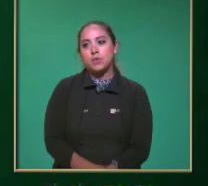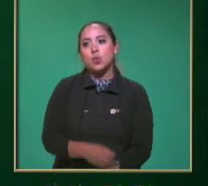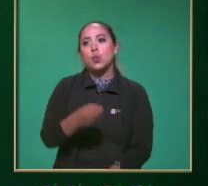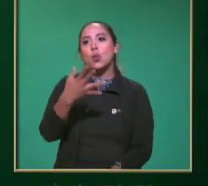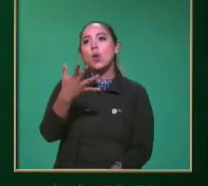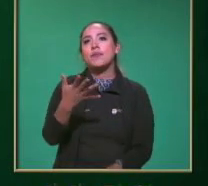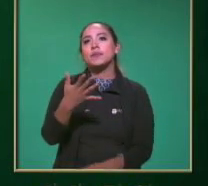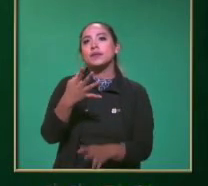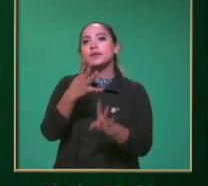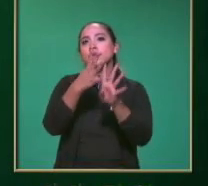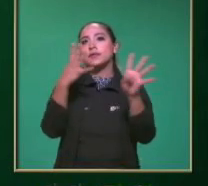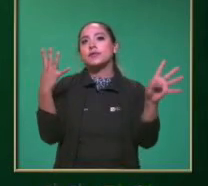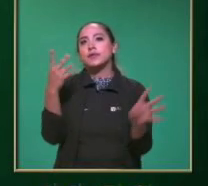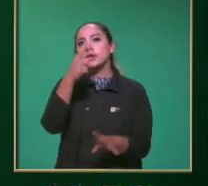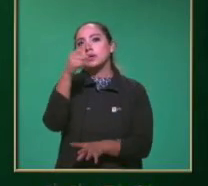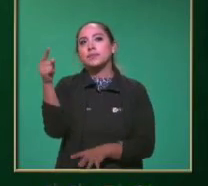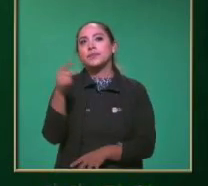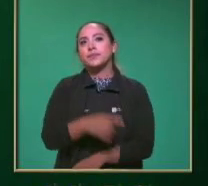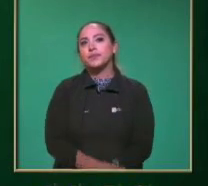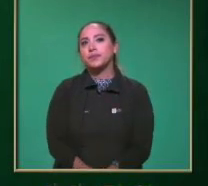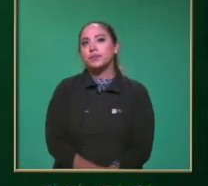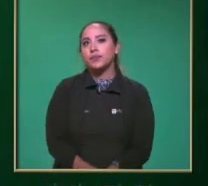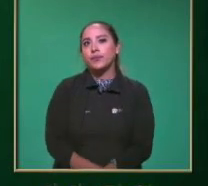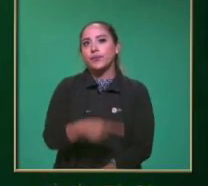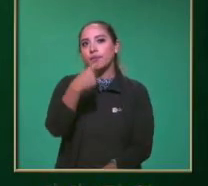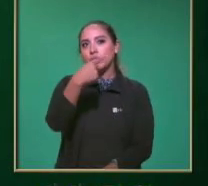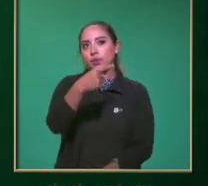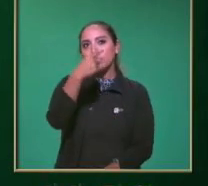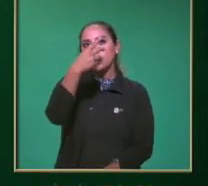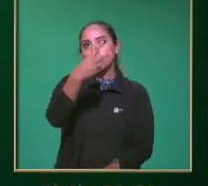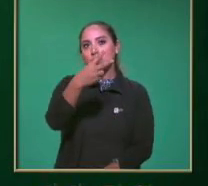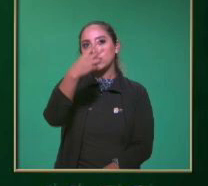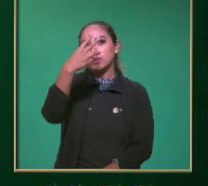maestra? ¿Ayudan a contar, niños?